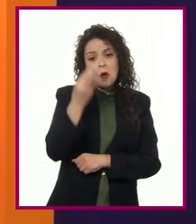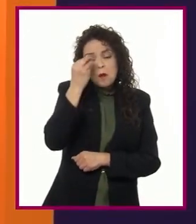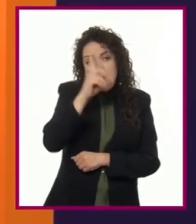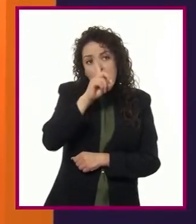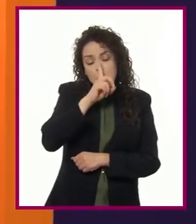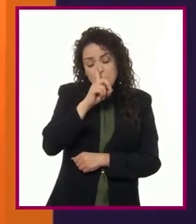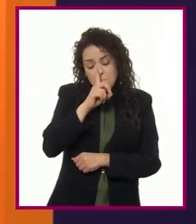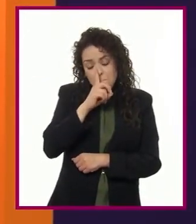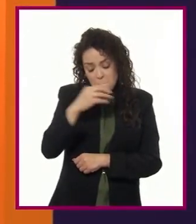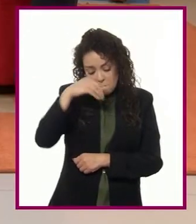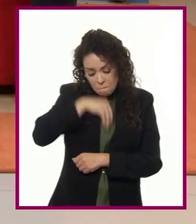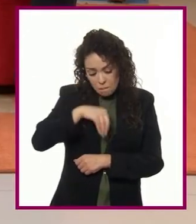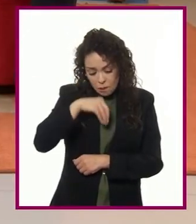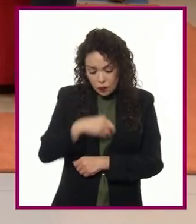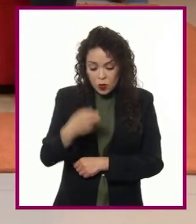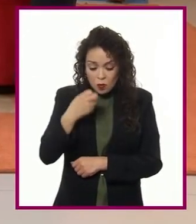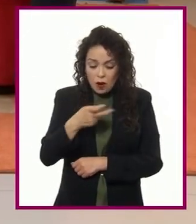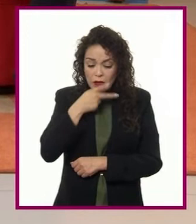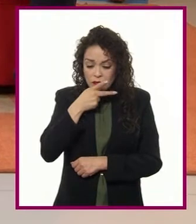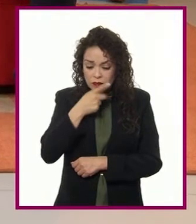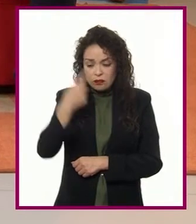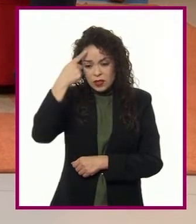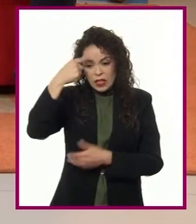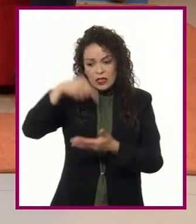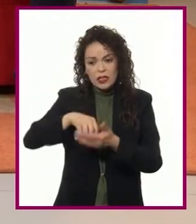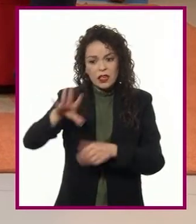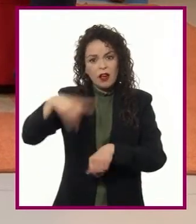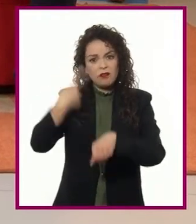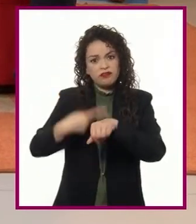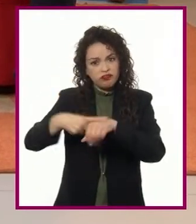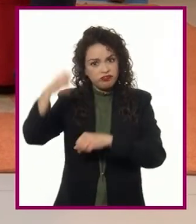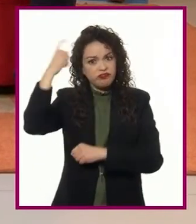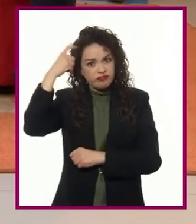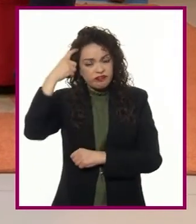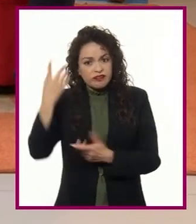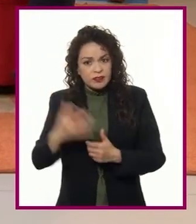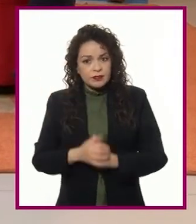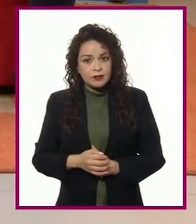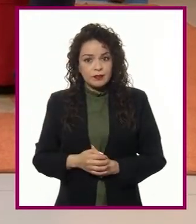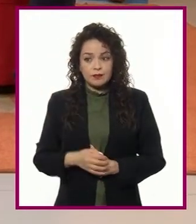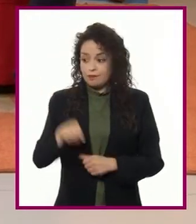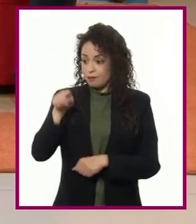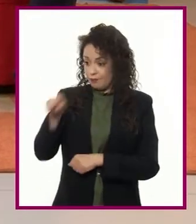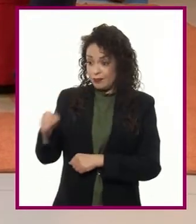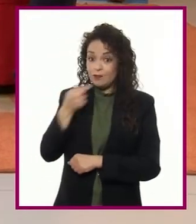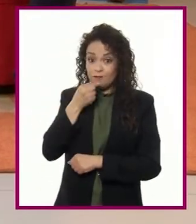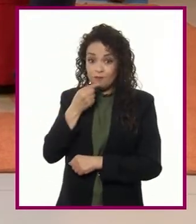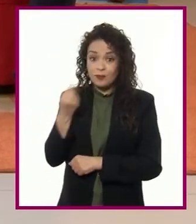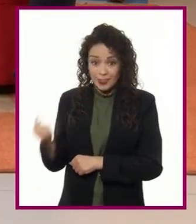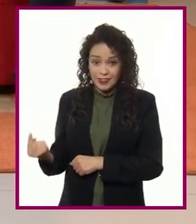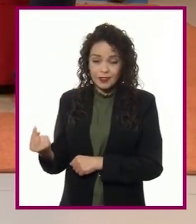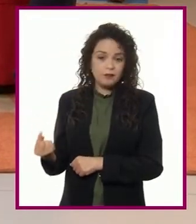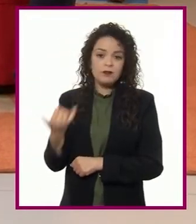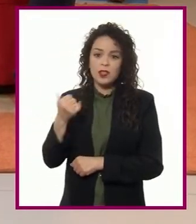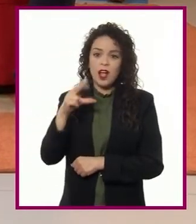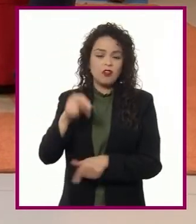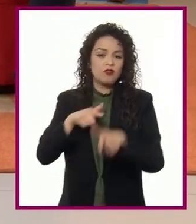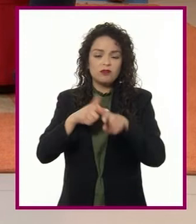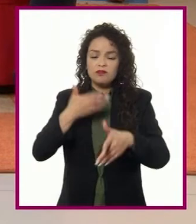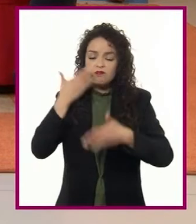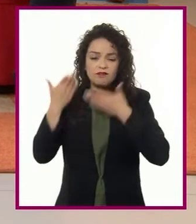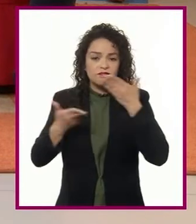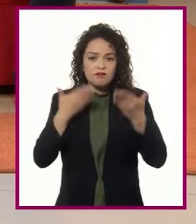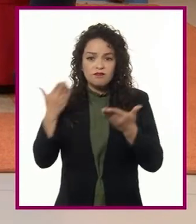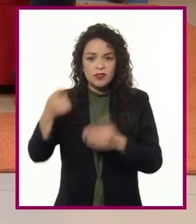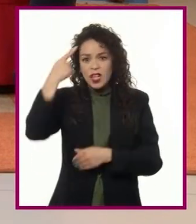que el padre la consideraba retardada. Brígida dejó de lado sus estudios, pues pensaba que no